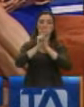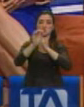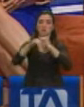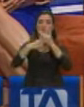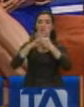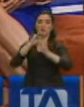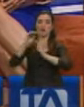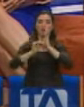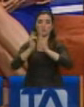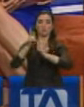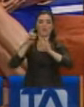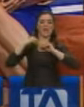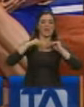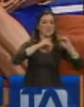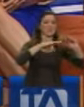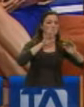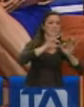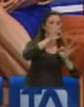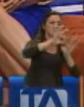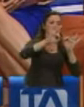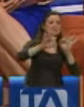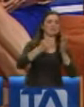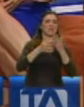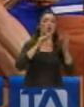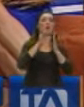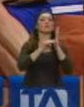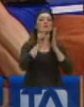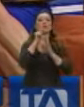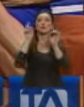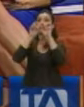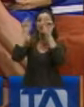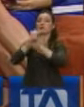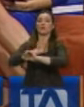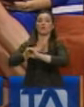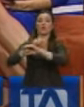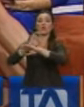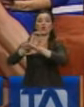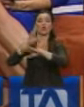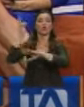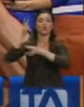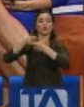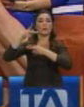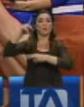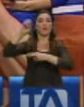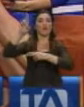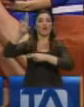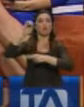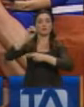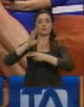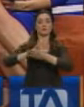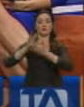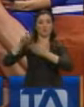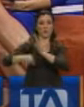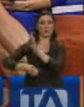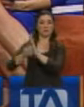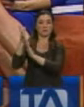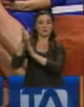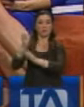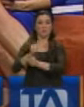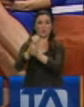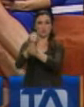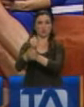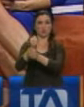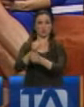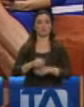contaminación ambiental contra Petroamazonas. El juicio lo perdieron en su propio país, pero subsisten sus testimonios sobre el absurdo de sobrevivir